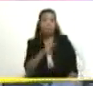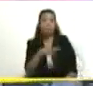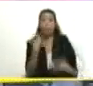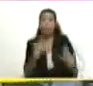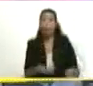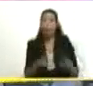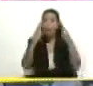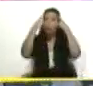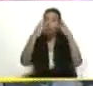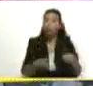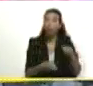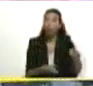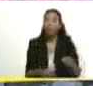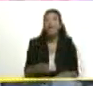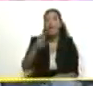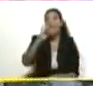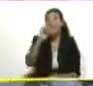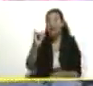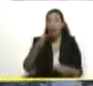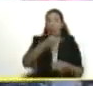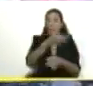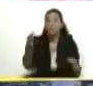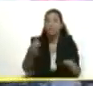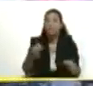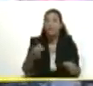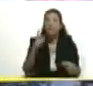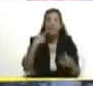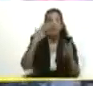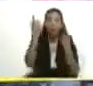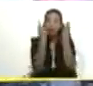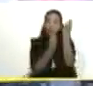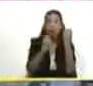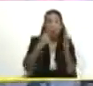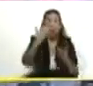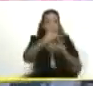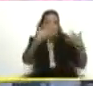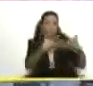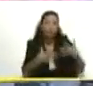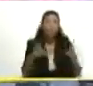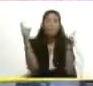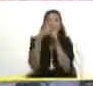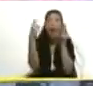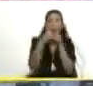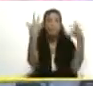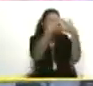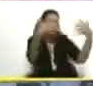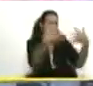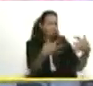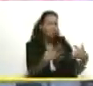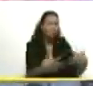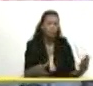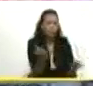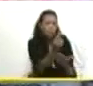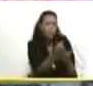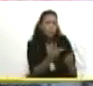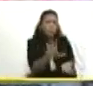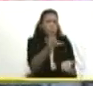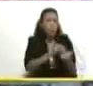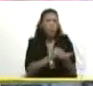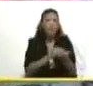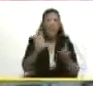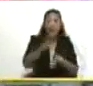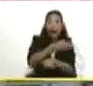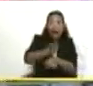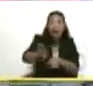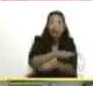Y Ricardo Quintero, un genio del arte, de la cultura, de la composición. Muchos no saben que la